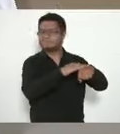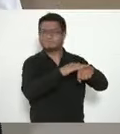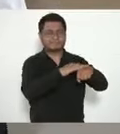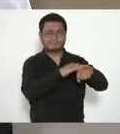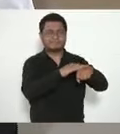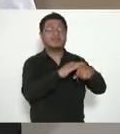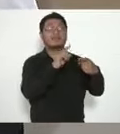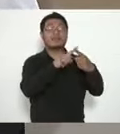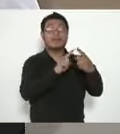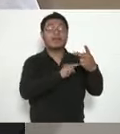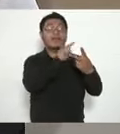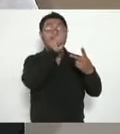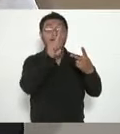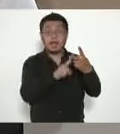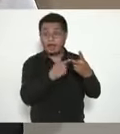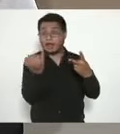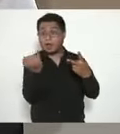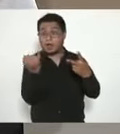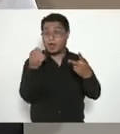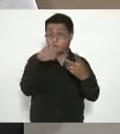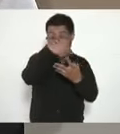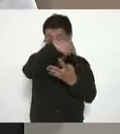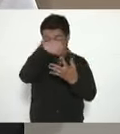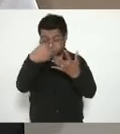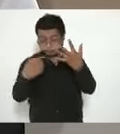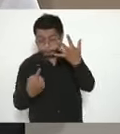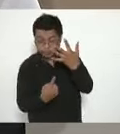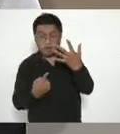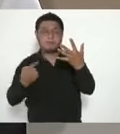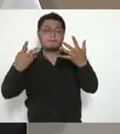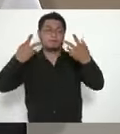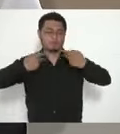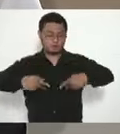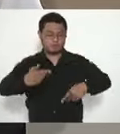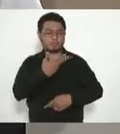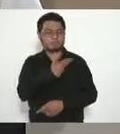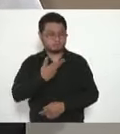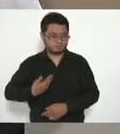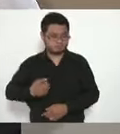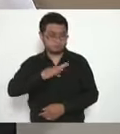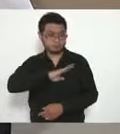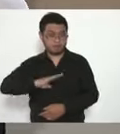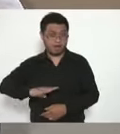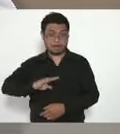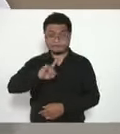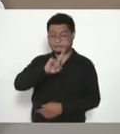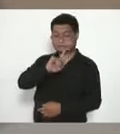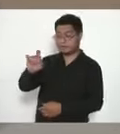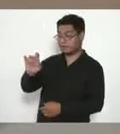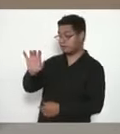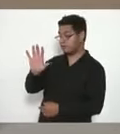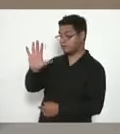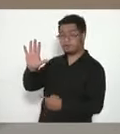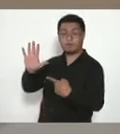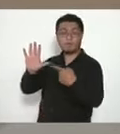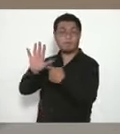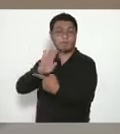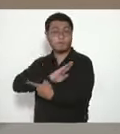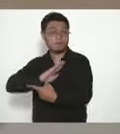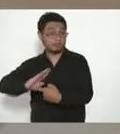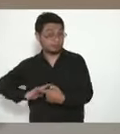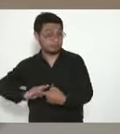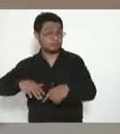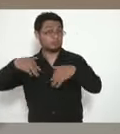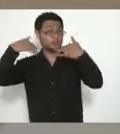los presidentes municipales de Yucatán, de 105 municipios. Esto es